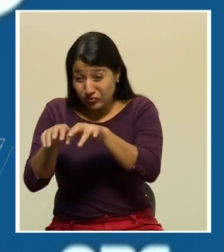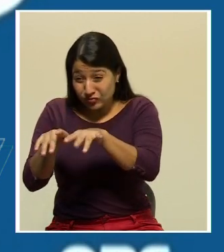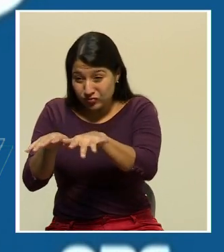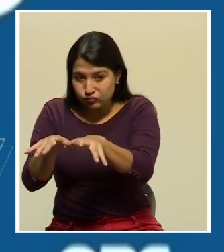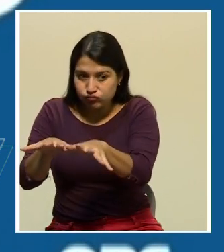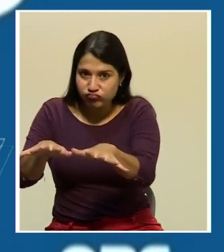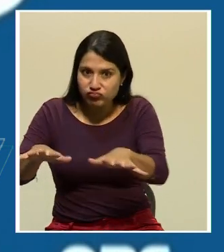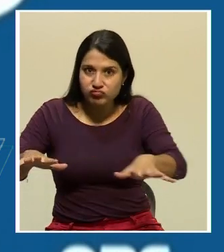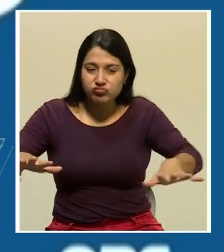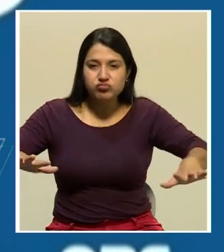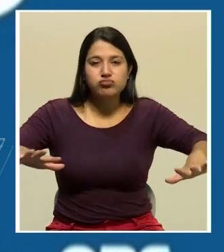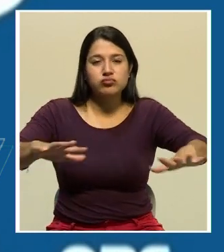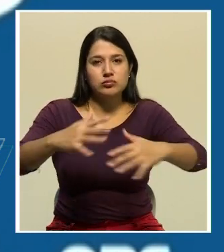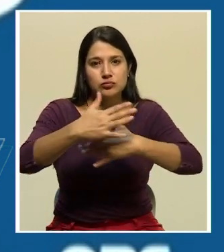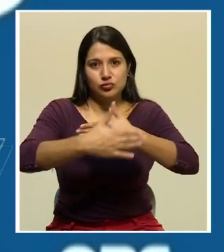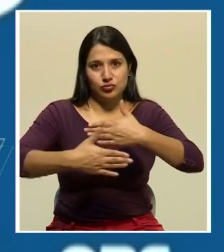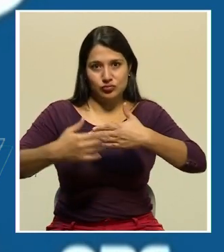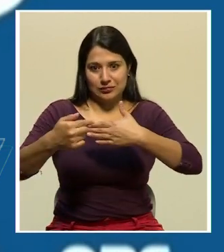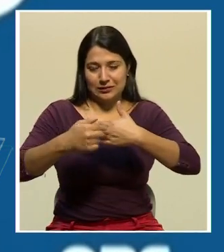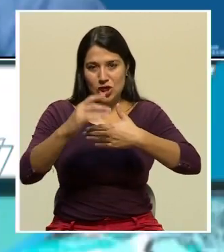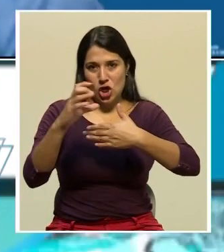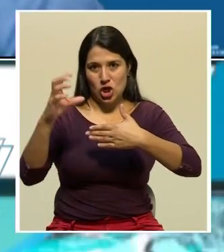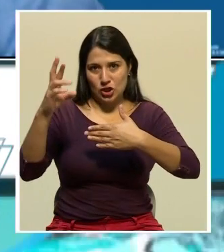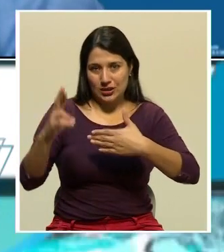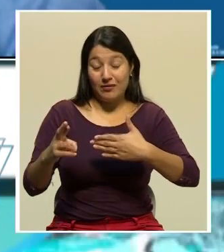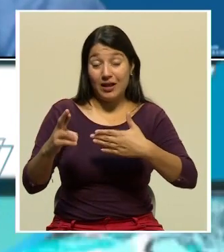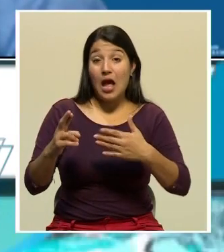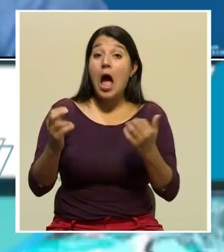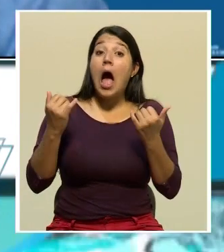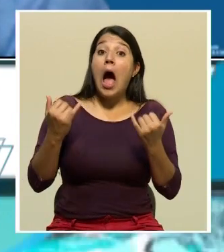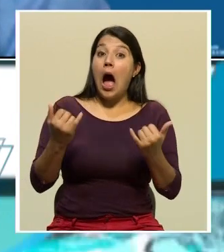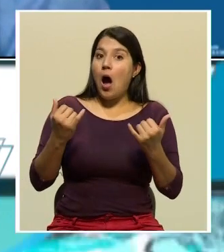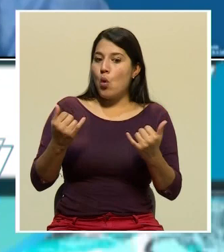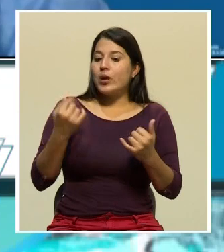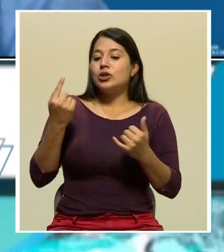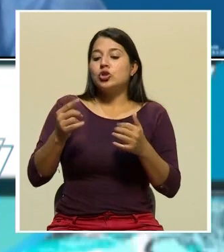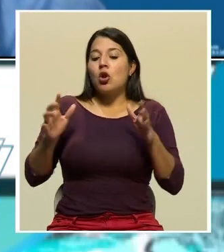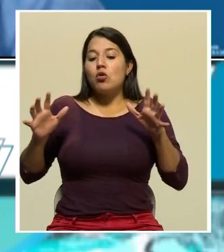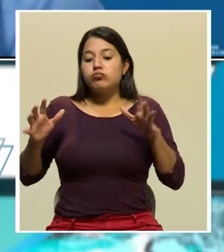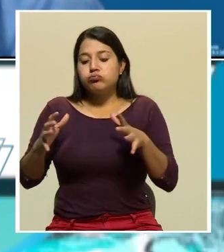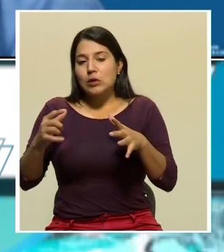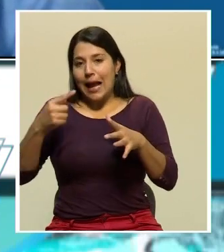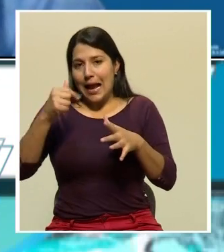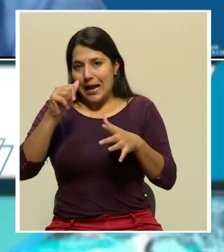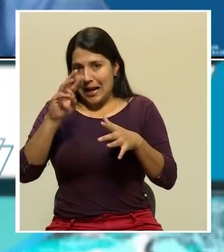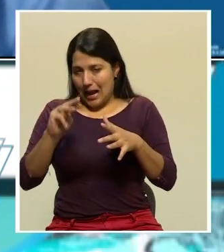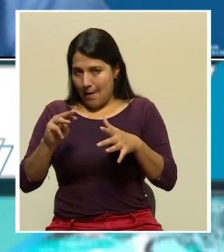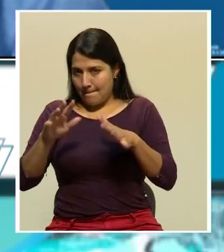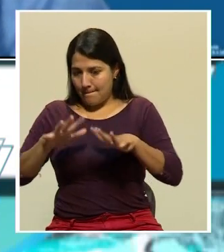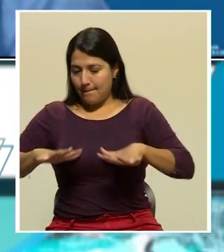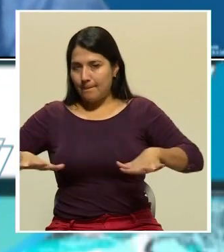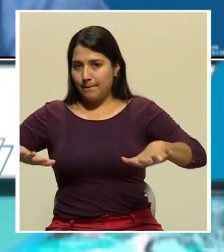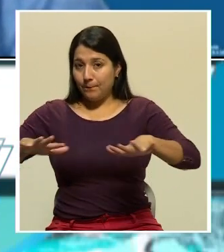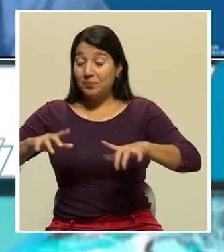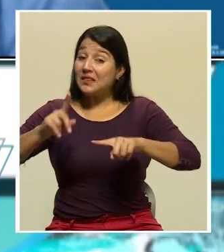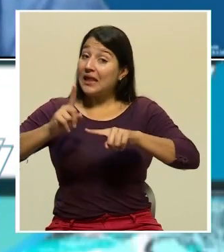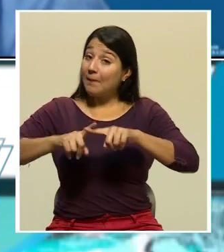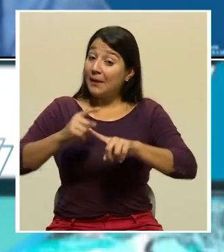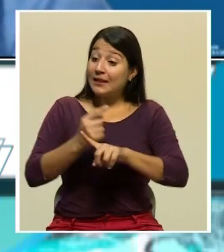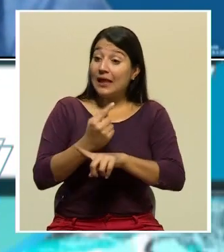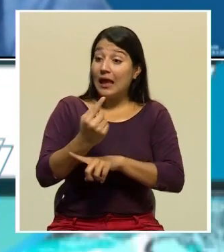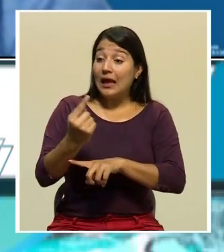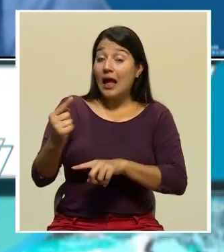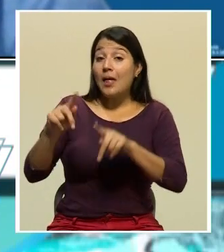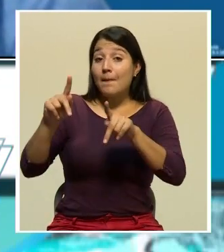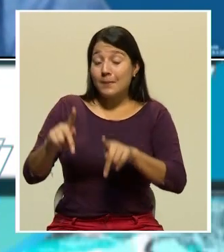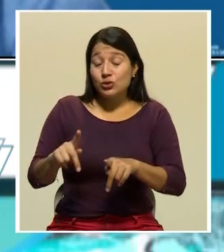existir transmisión comunitaria. Por ahora, estamos aquí en la gran área metropolitana y creo que depende mucho del ciudadano que tome